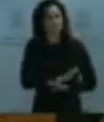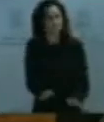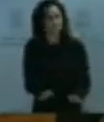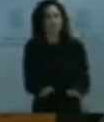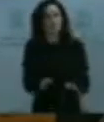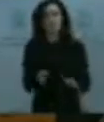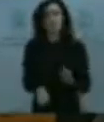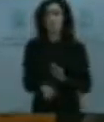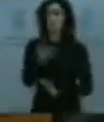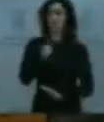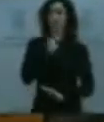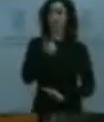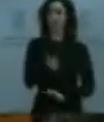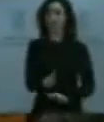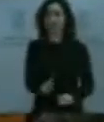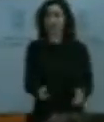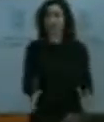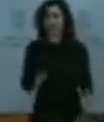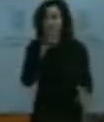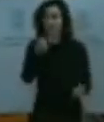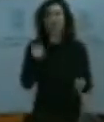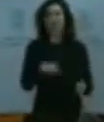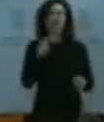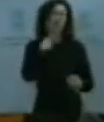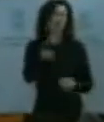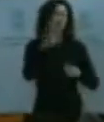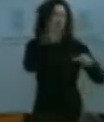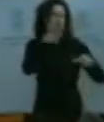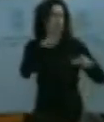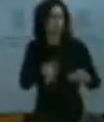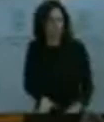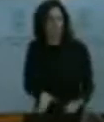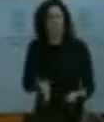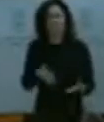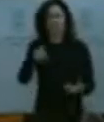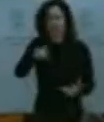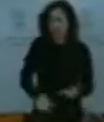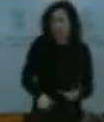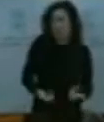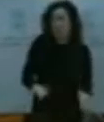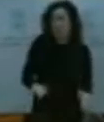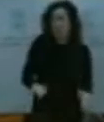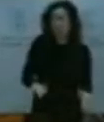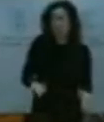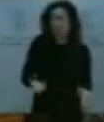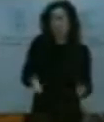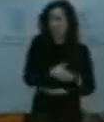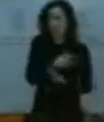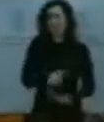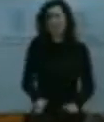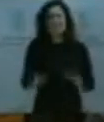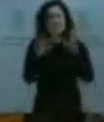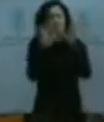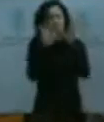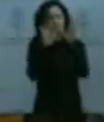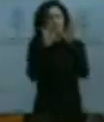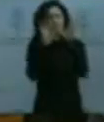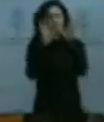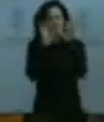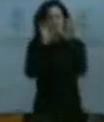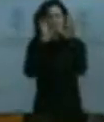en innumerables ocasiones aquí en sede parlamentaria, es el resultado de una pésima, de una nefasta gestión socialista. Solo los